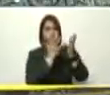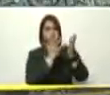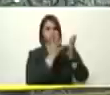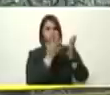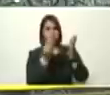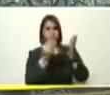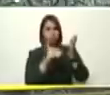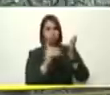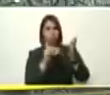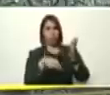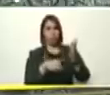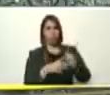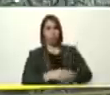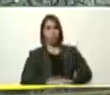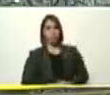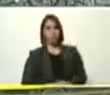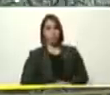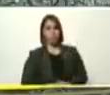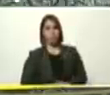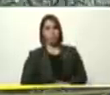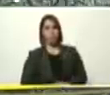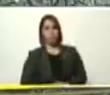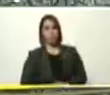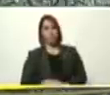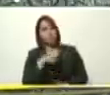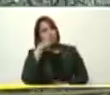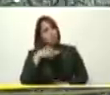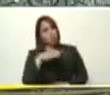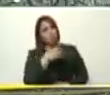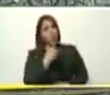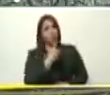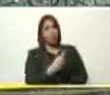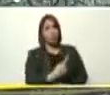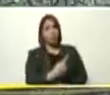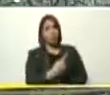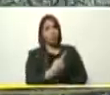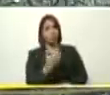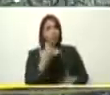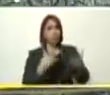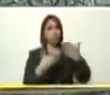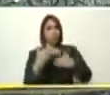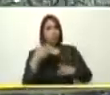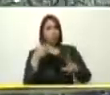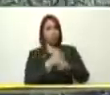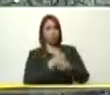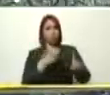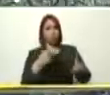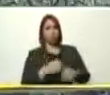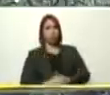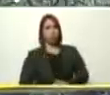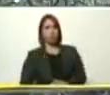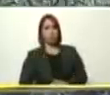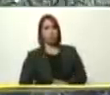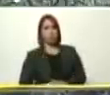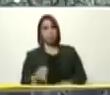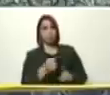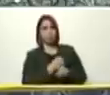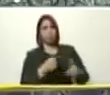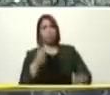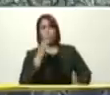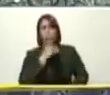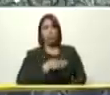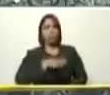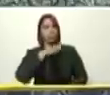además de todo eso, el pueblo le ha dicho a aquellos quienes los han agredido que sus agresiones no son suficientes